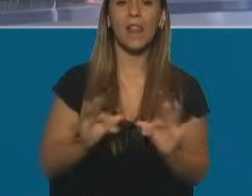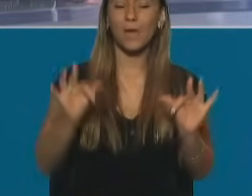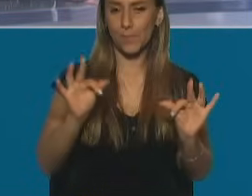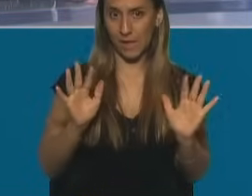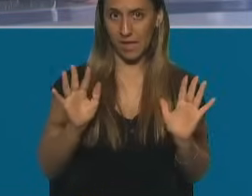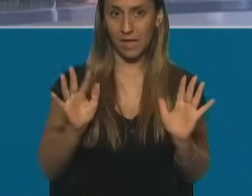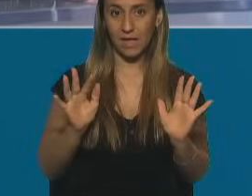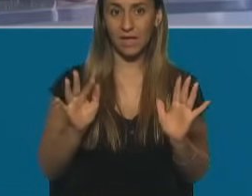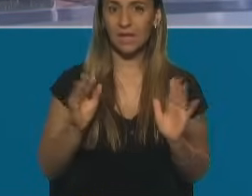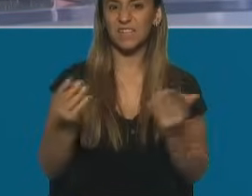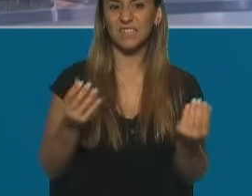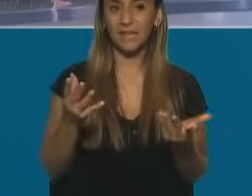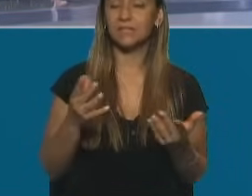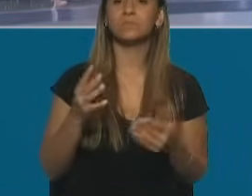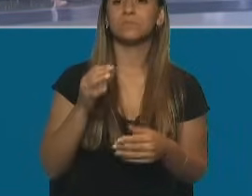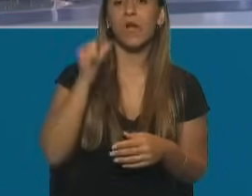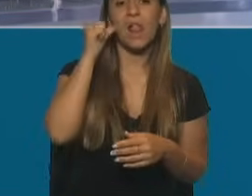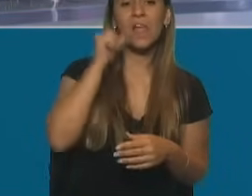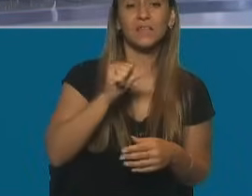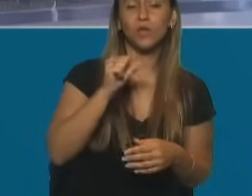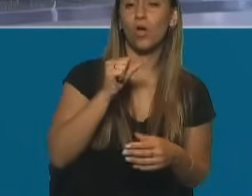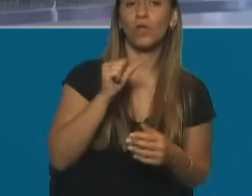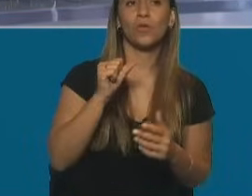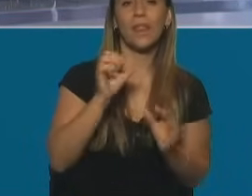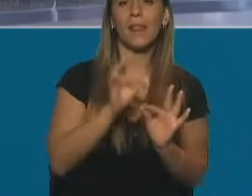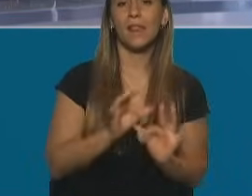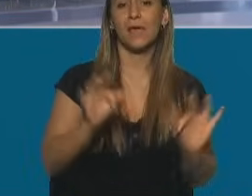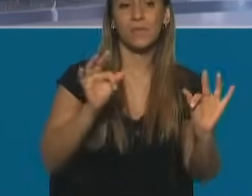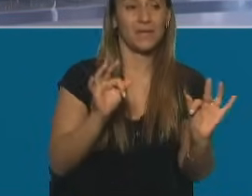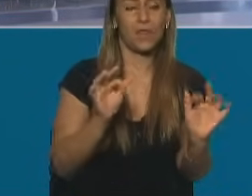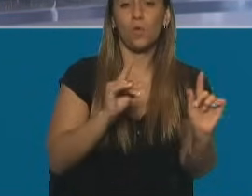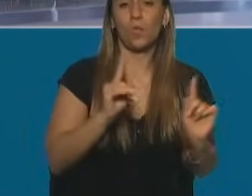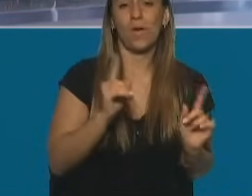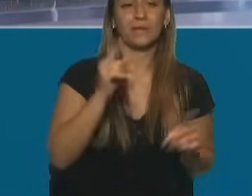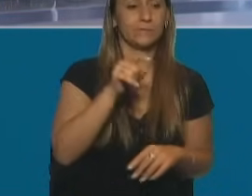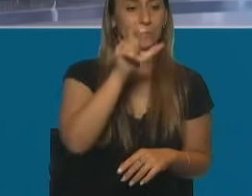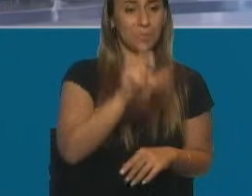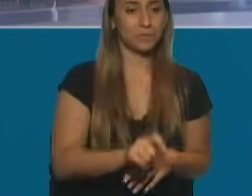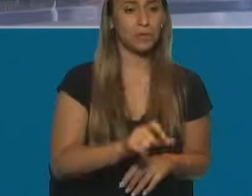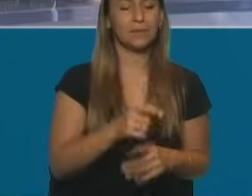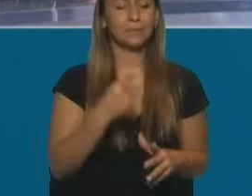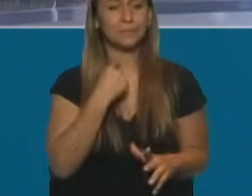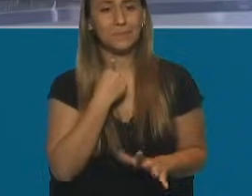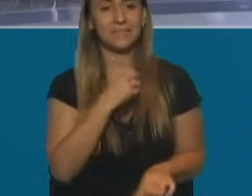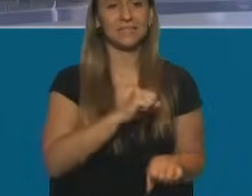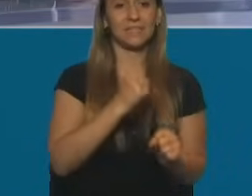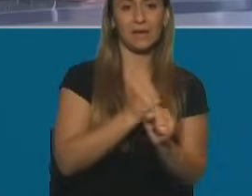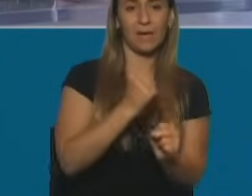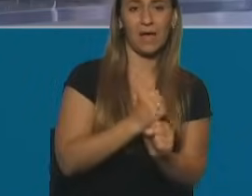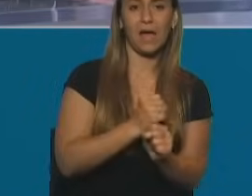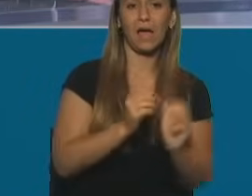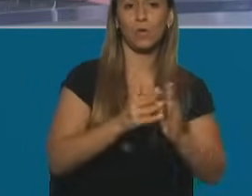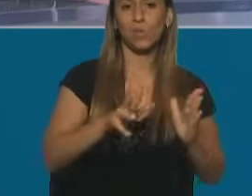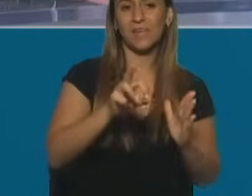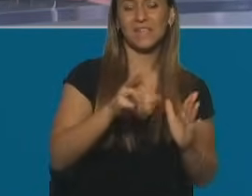Lesiones leves son aquellas que no causan una incapacidad que le impida a una persona trabajar durante 30 días. En este caso en particular,